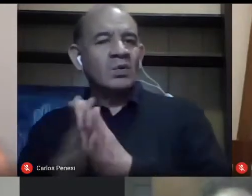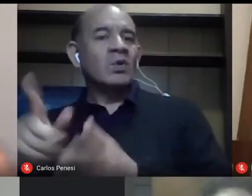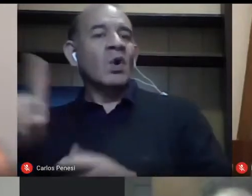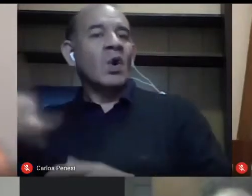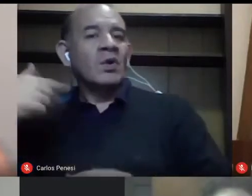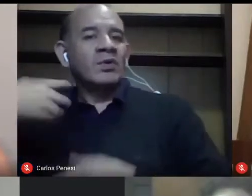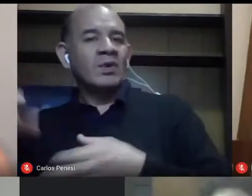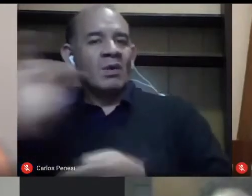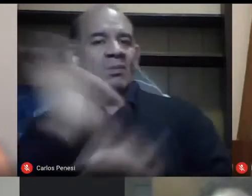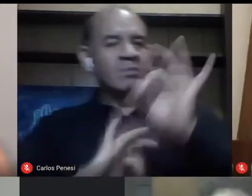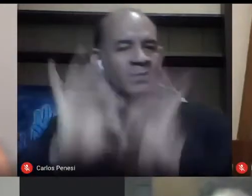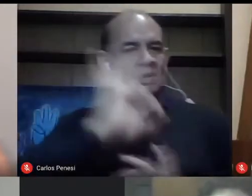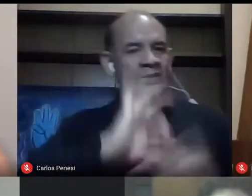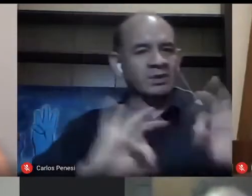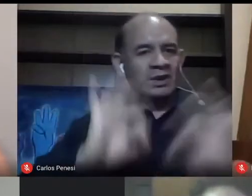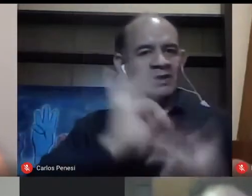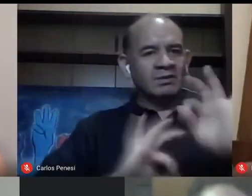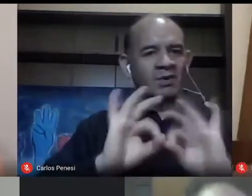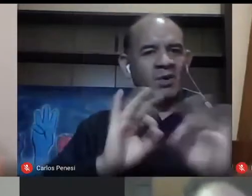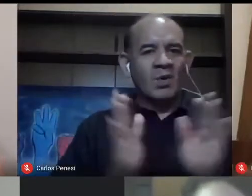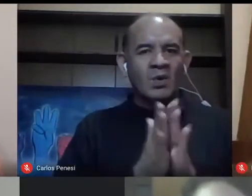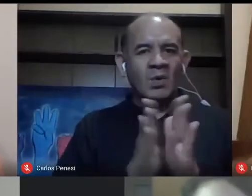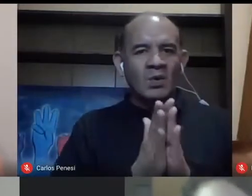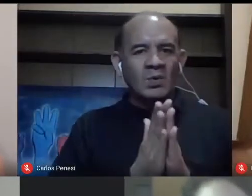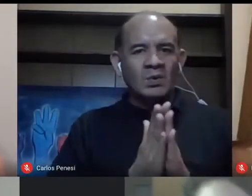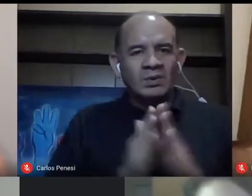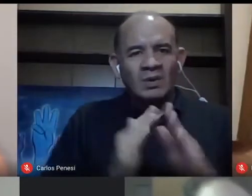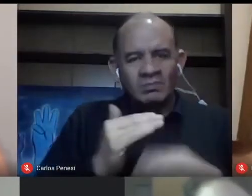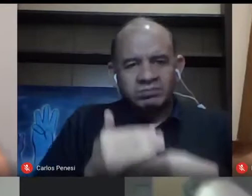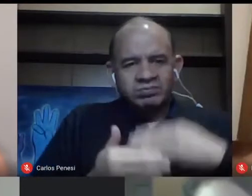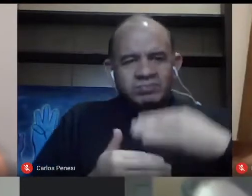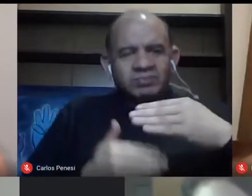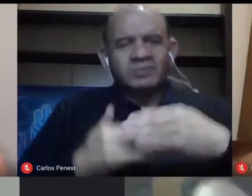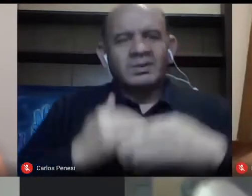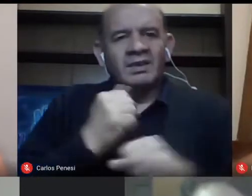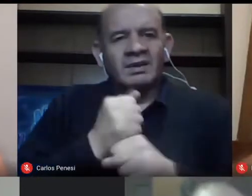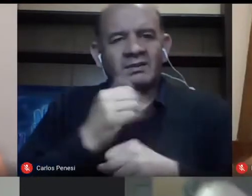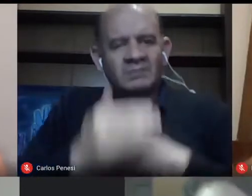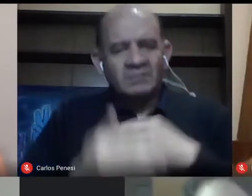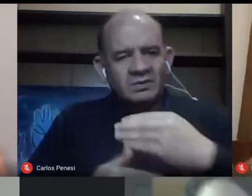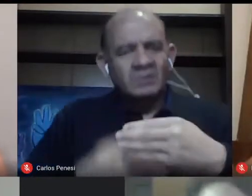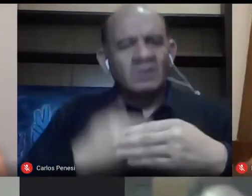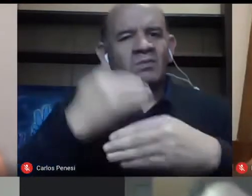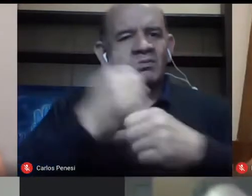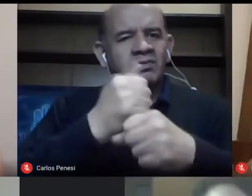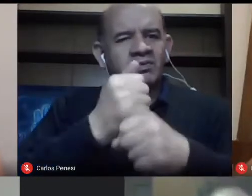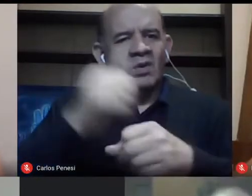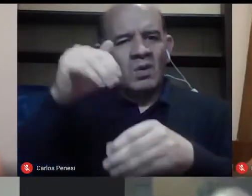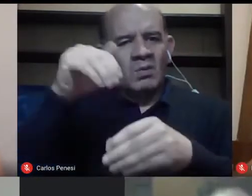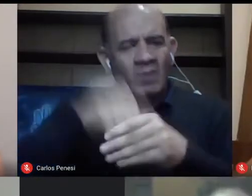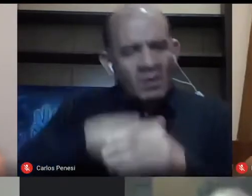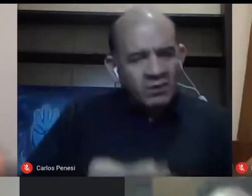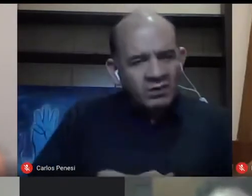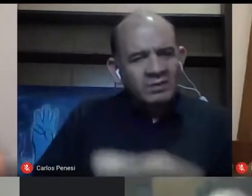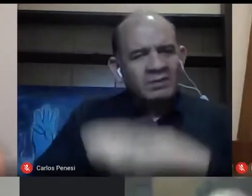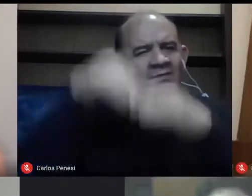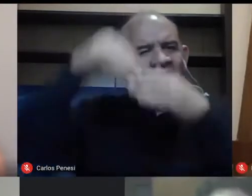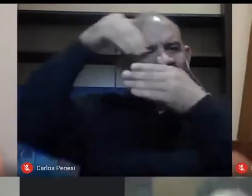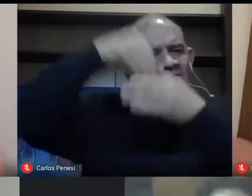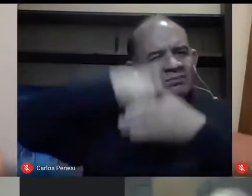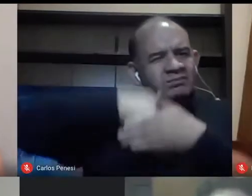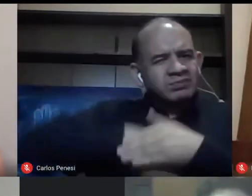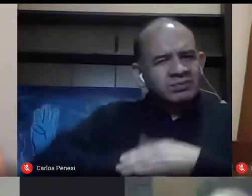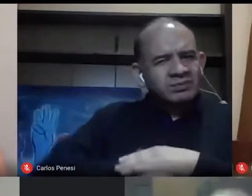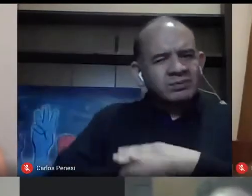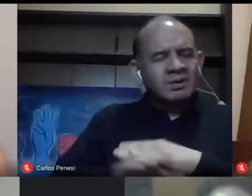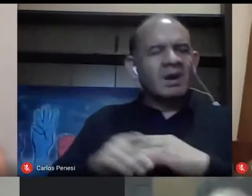particular, nosotros vamos a trabajar bastante profundamente, digamos, o sobre todo, quiero decir, con las bibliotecas